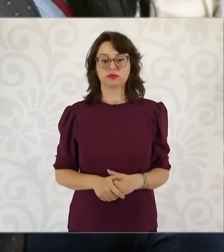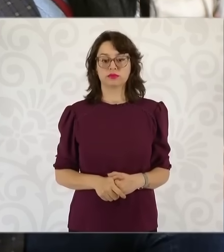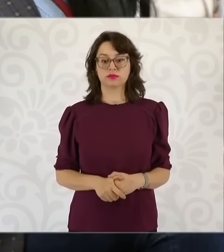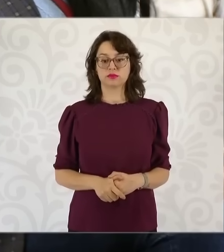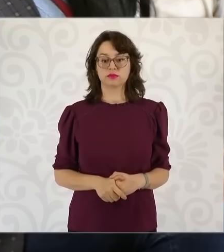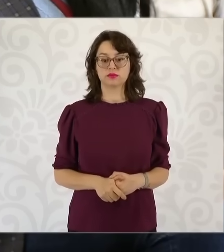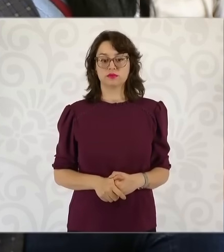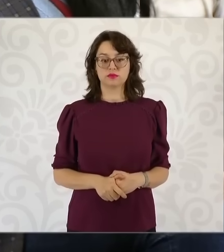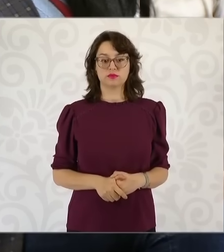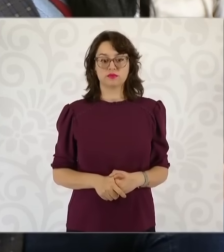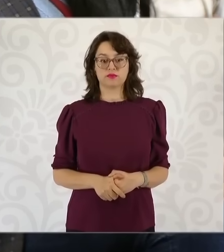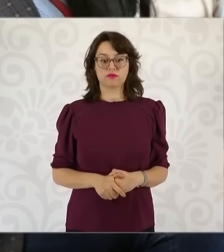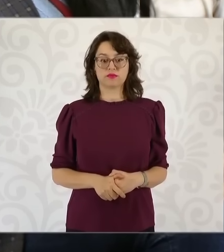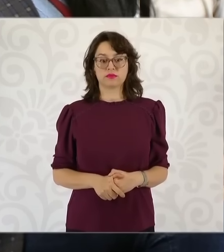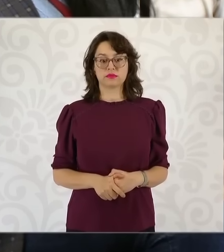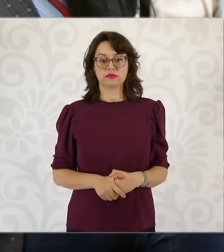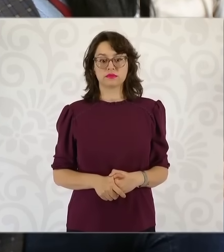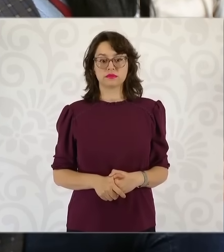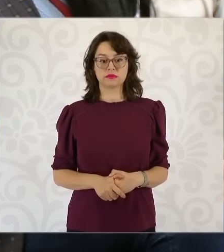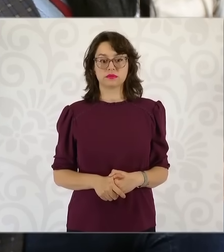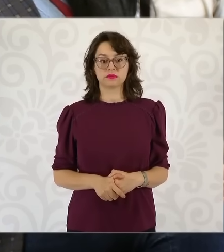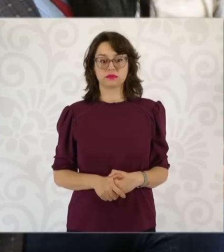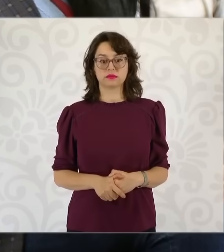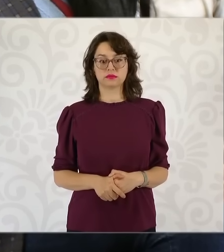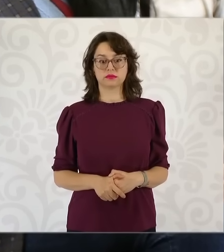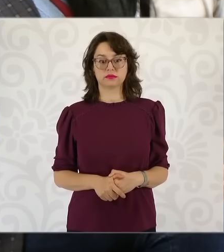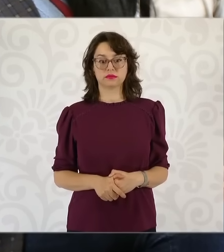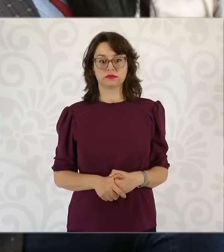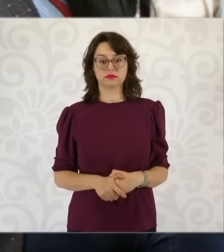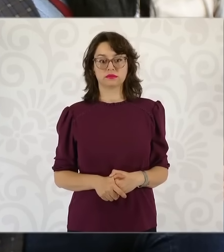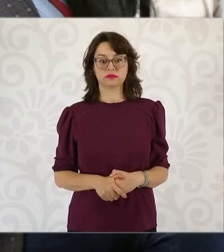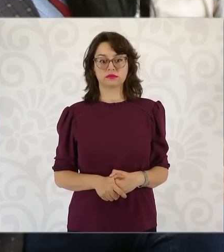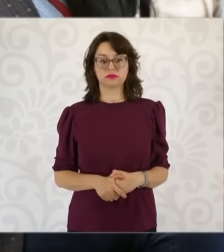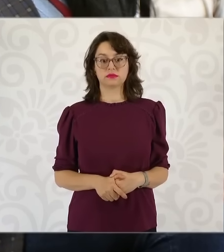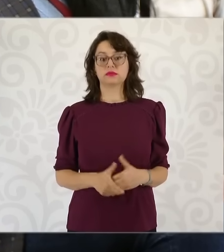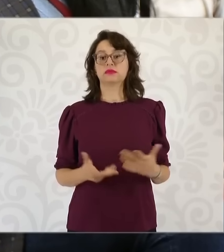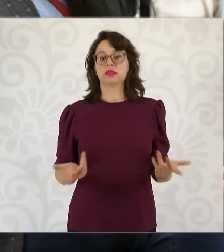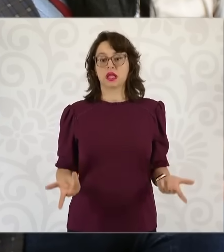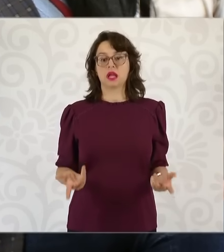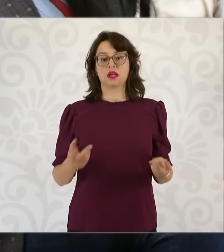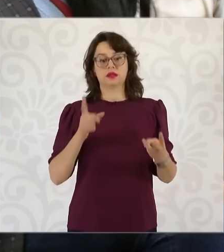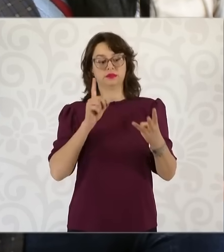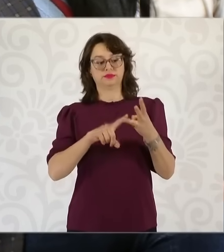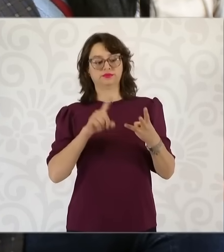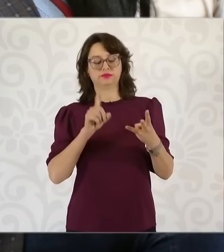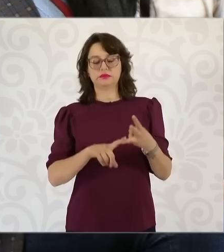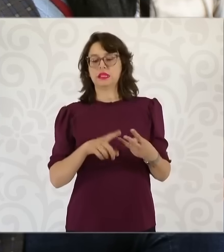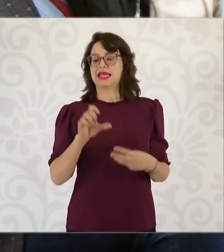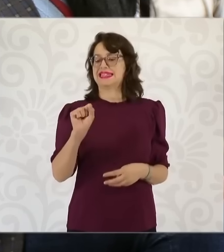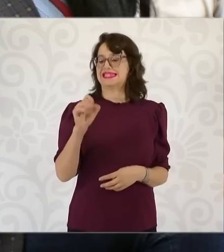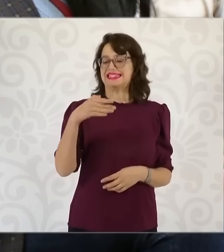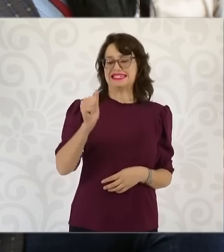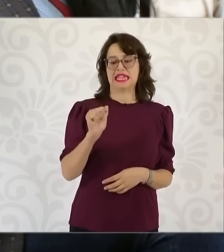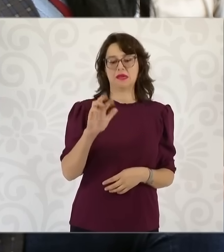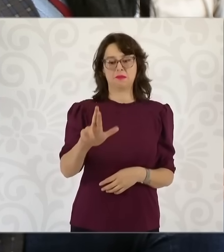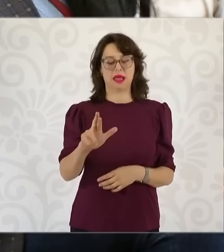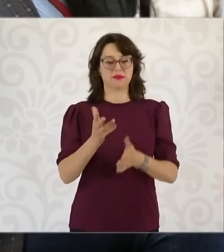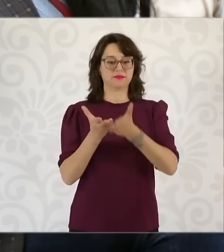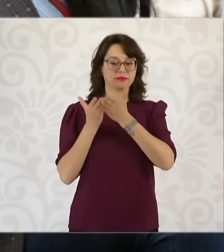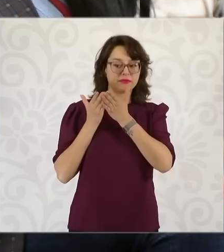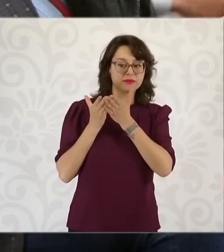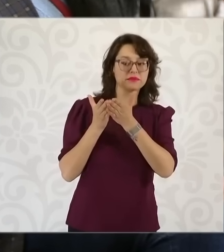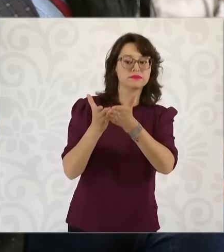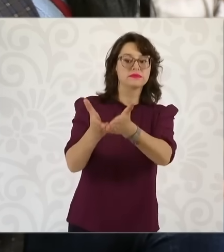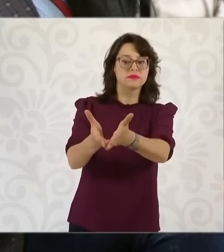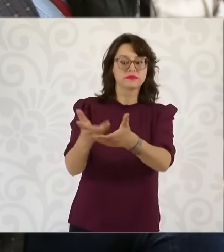Preguntarle sobre el tema de lo ocurrido con el buque Escuela Cuauhtémoc de la Secretaría de Marina, si tiene pues actualización